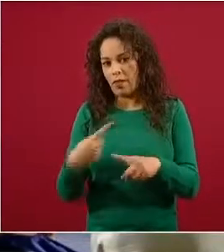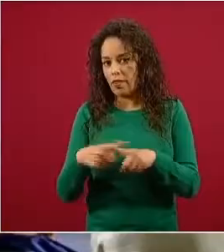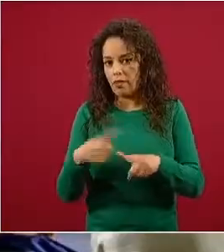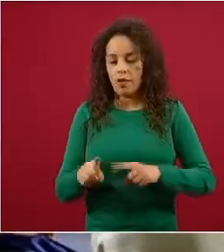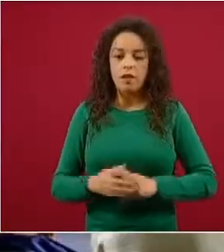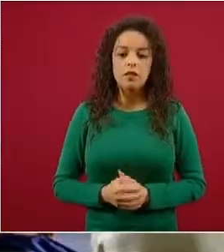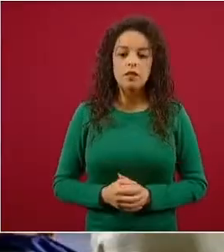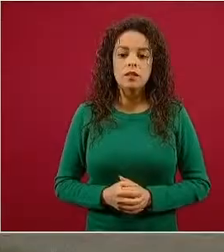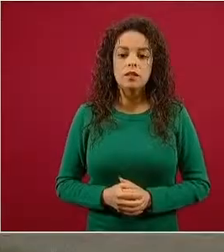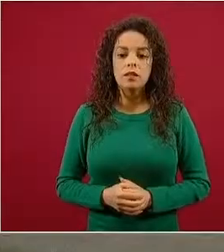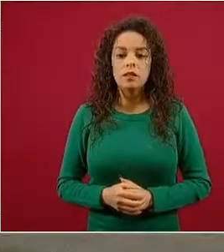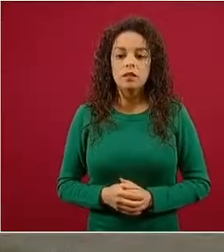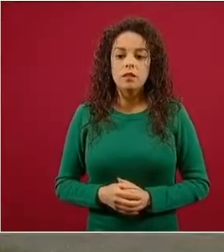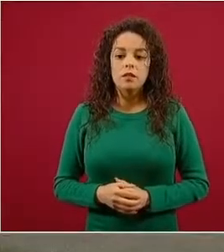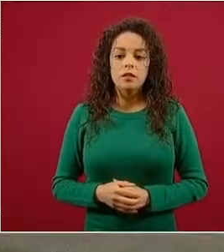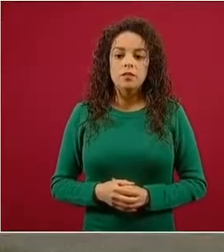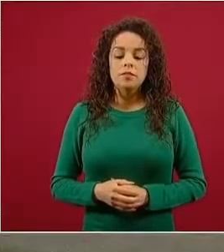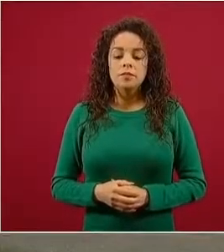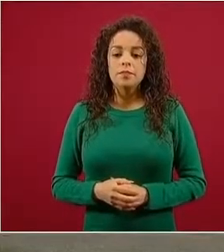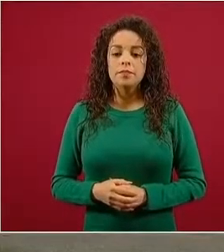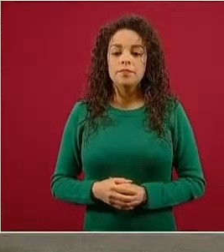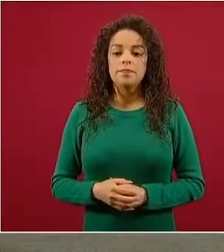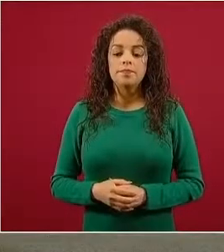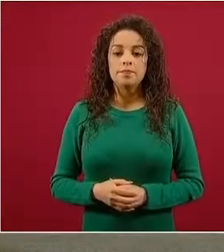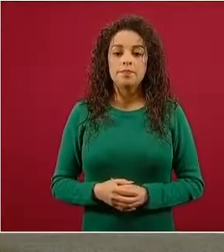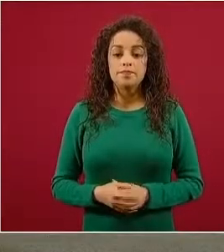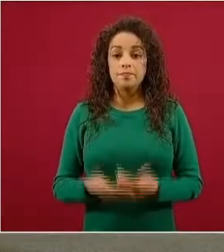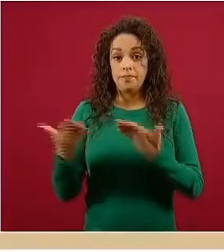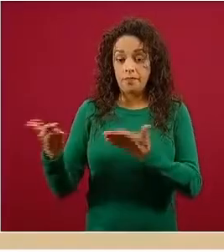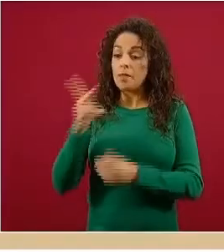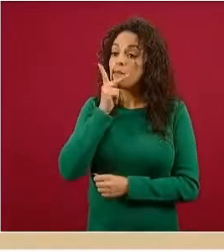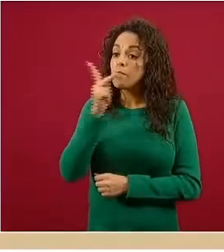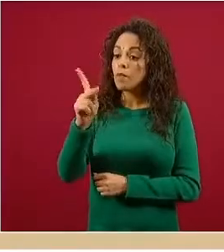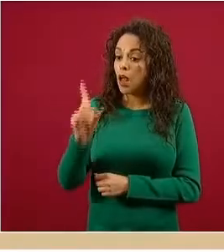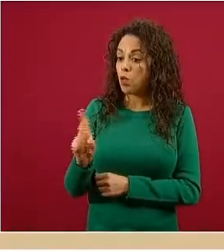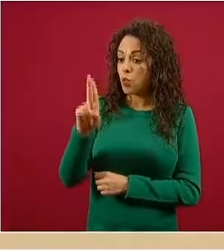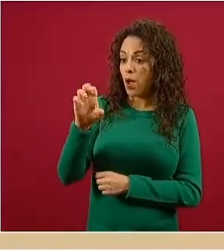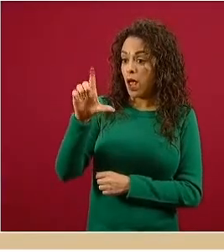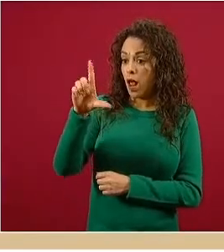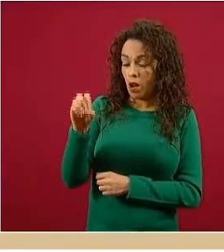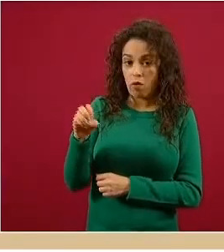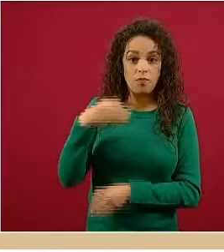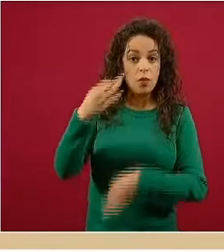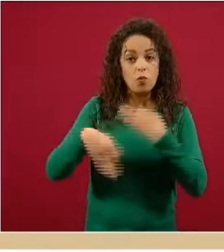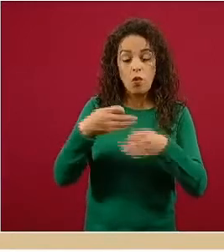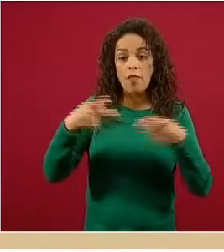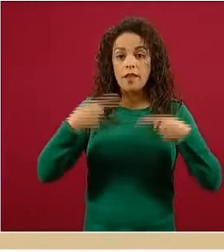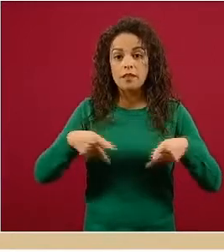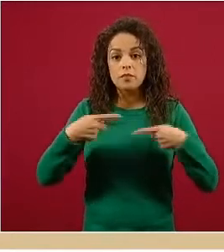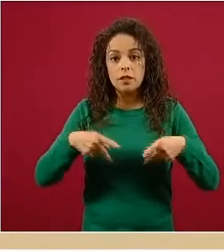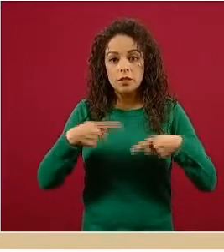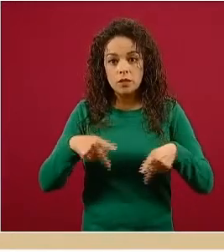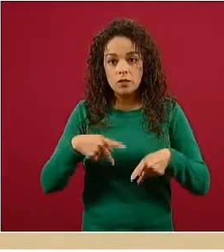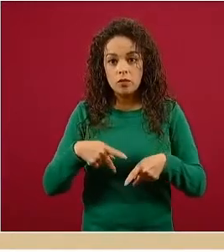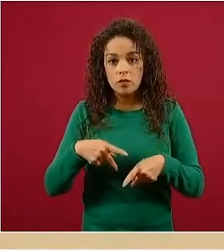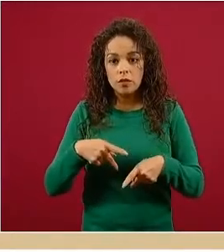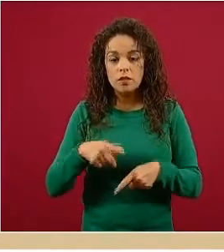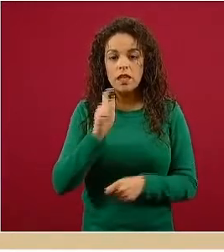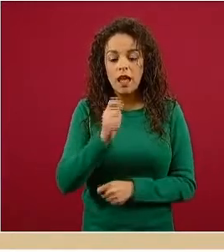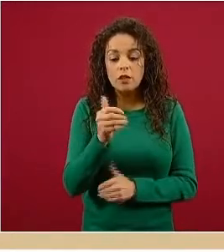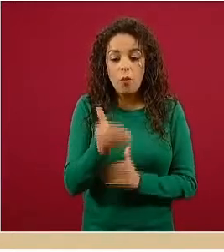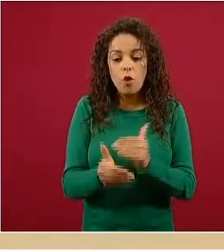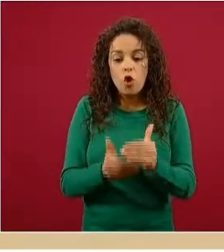pueden afectarnos. Y bueno, este fenómeno de la pandemia también lo que hizo es que